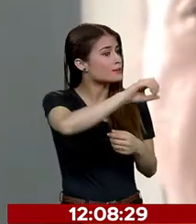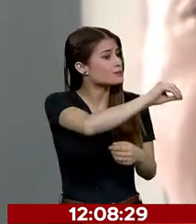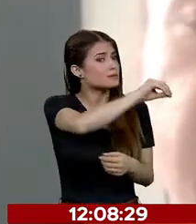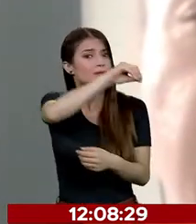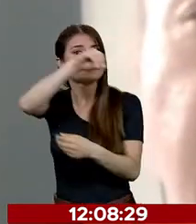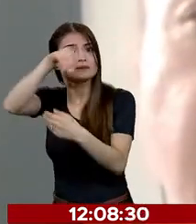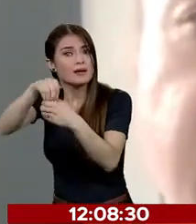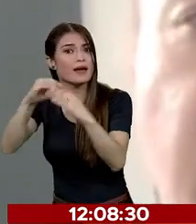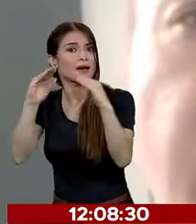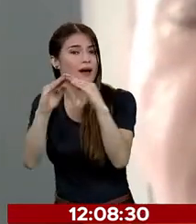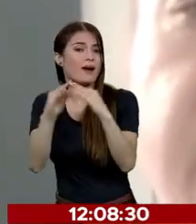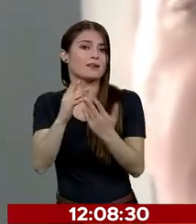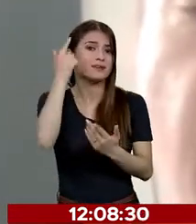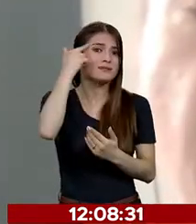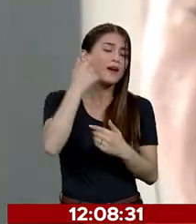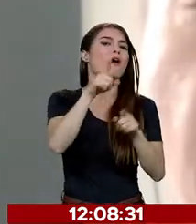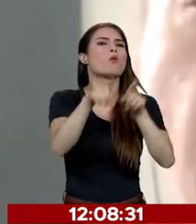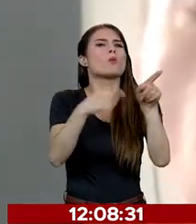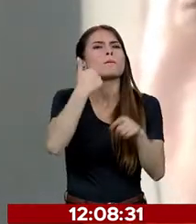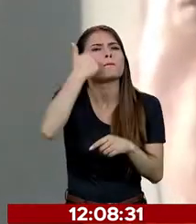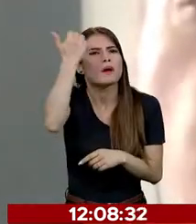las madres gestantes, las tantes,